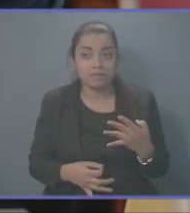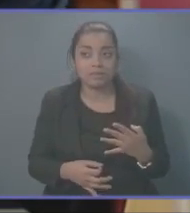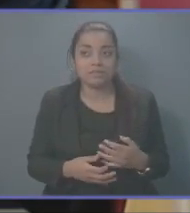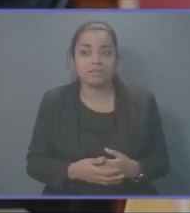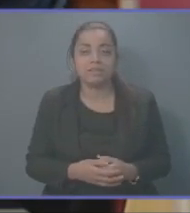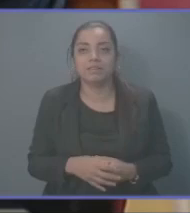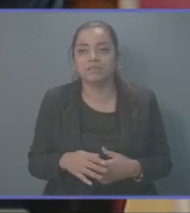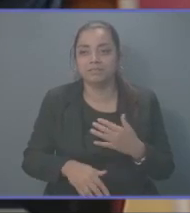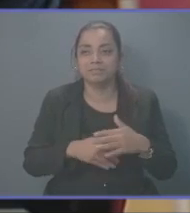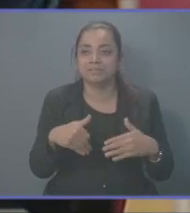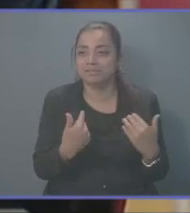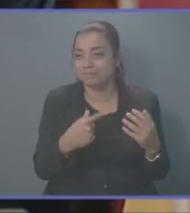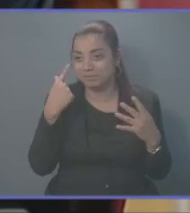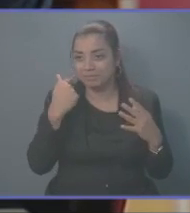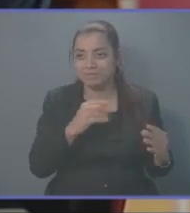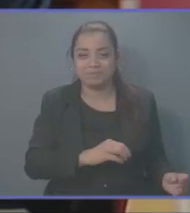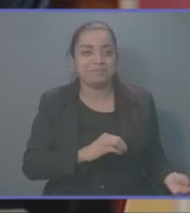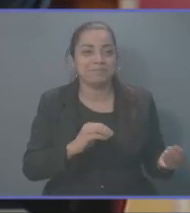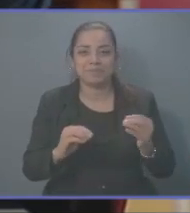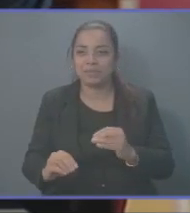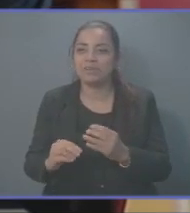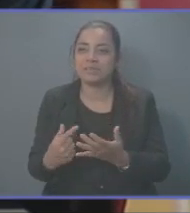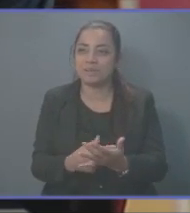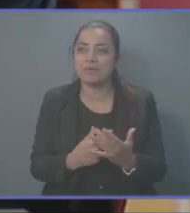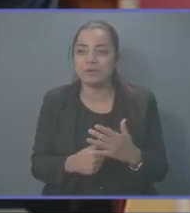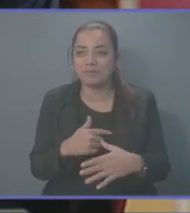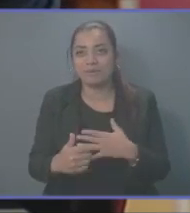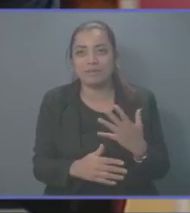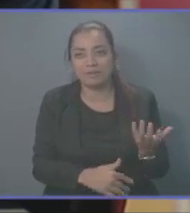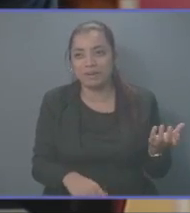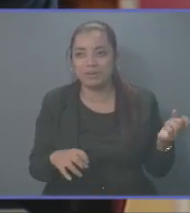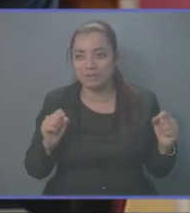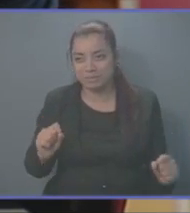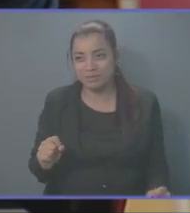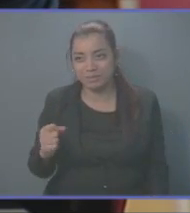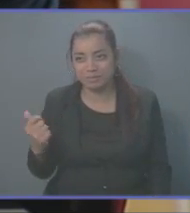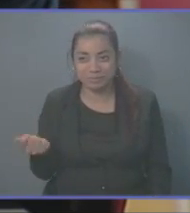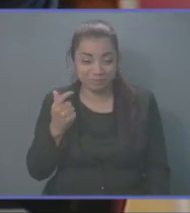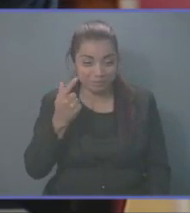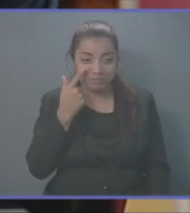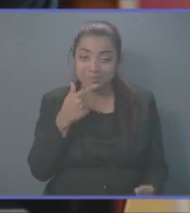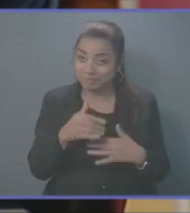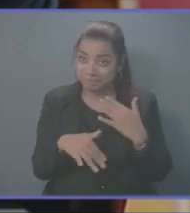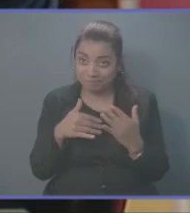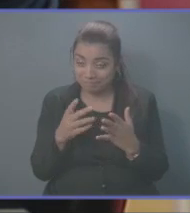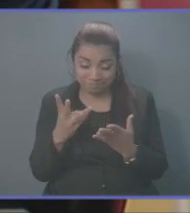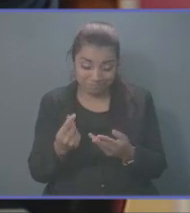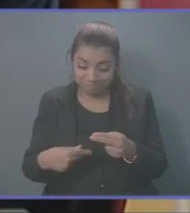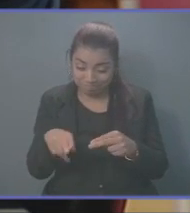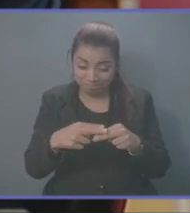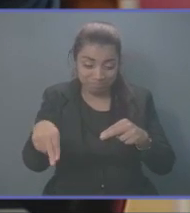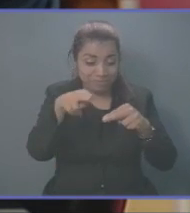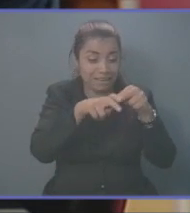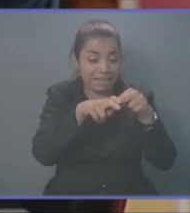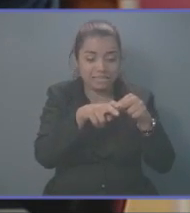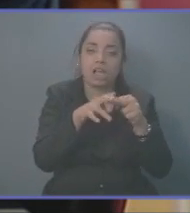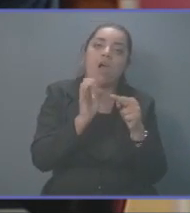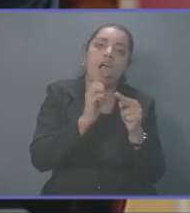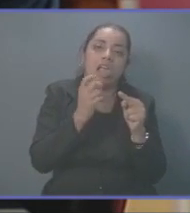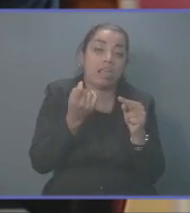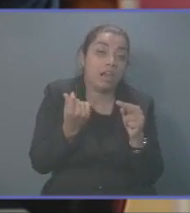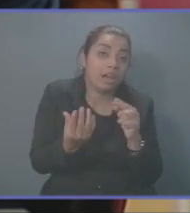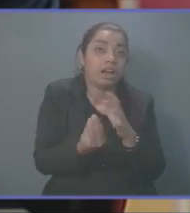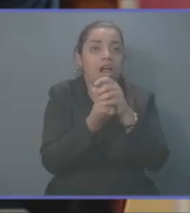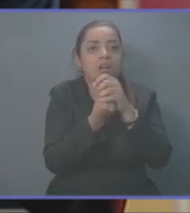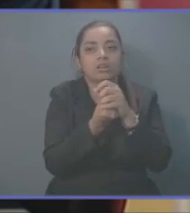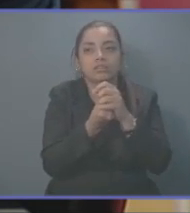no se encuentre firme, no se les impondrá las multas respectivas y se dispensarán los intereses y recargos, ya sea el caso de